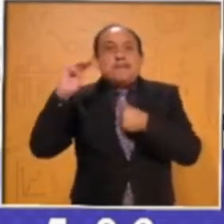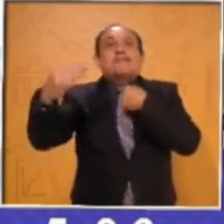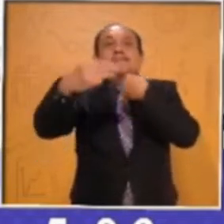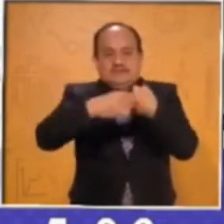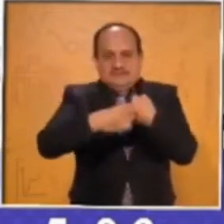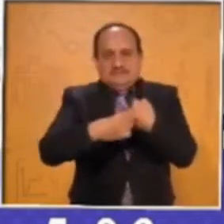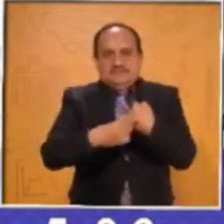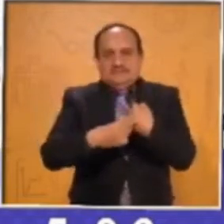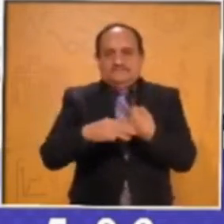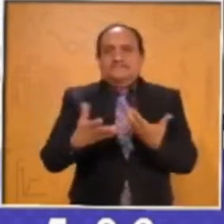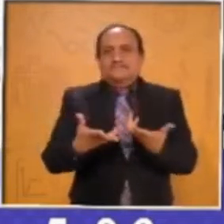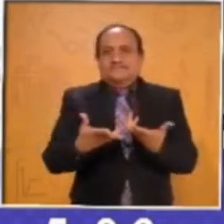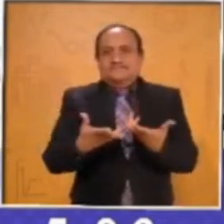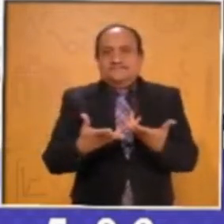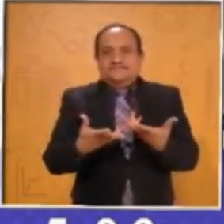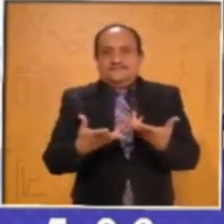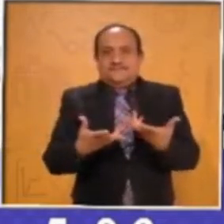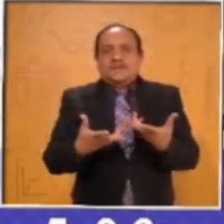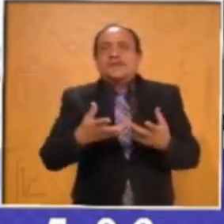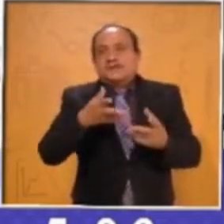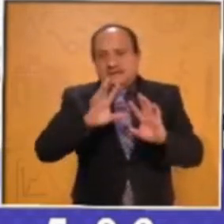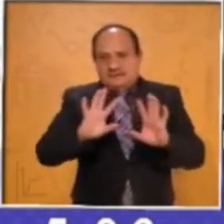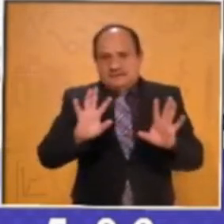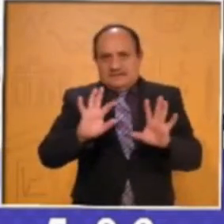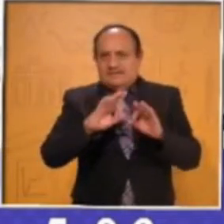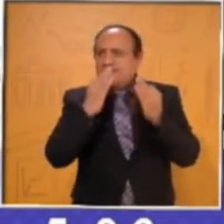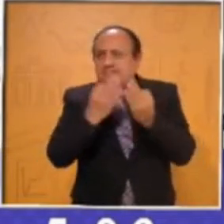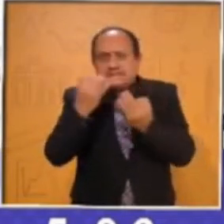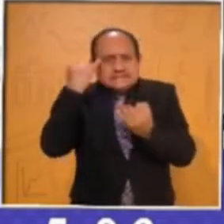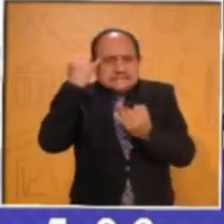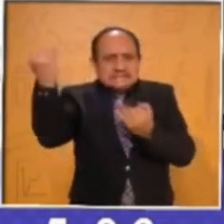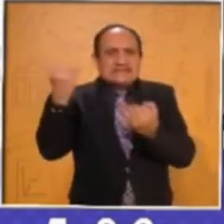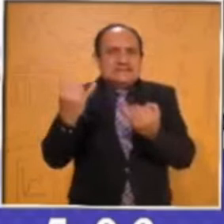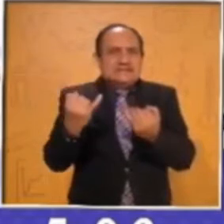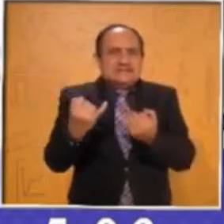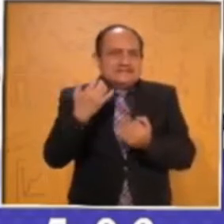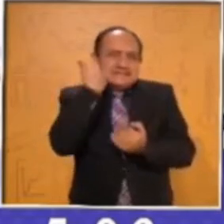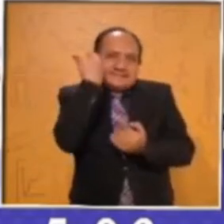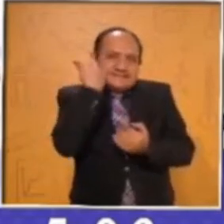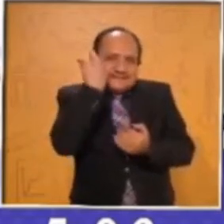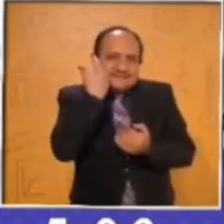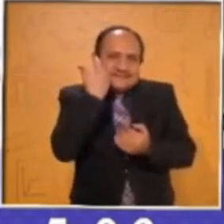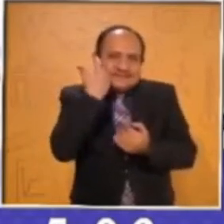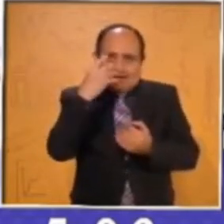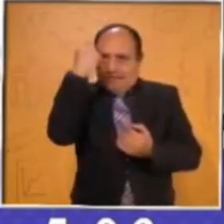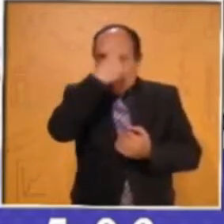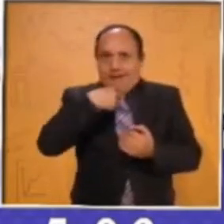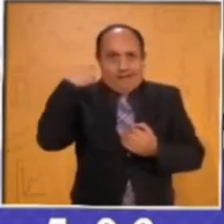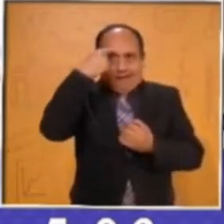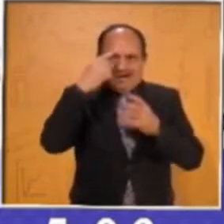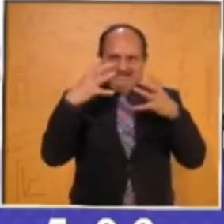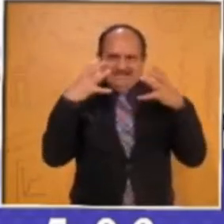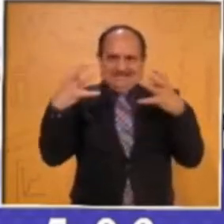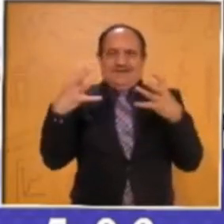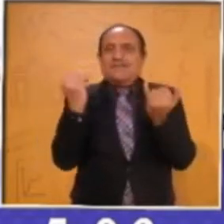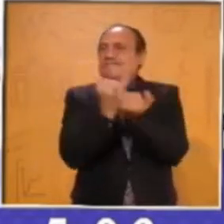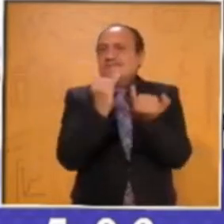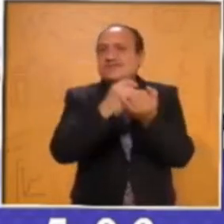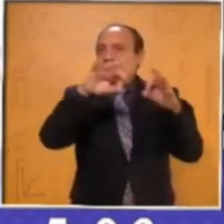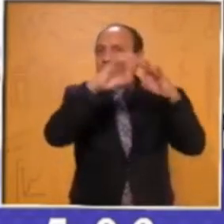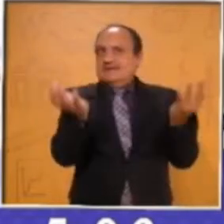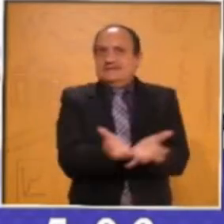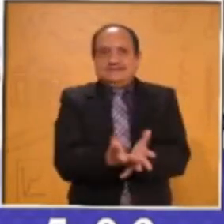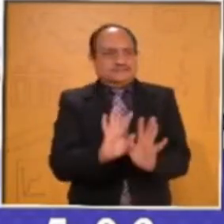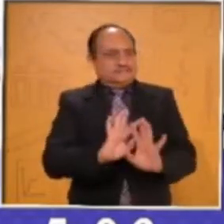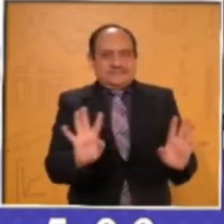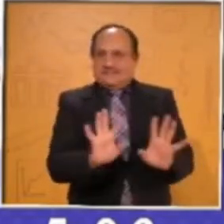retóricas. Estamos hablando en sentido figurado. Sabemos que no hay caras que son salvajes como tierras, ¿verdad? Y si lo aplicamos